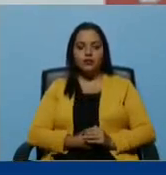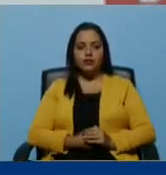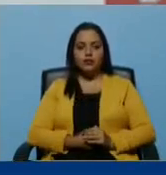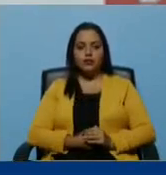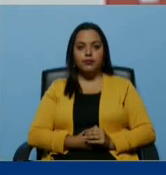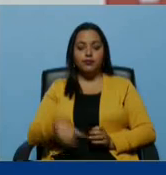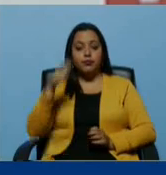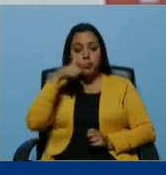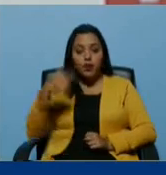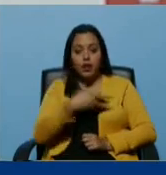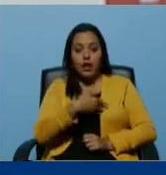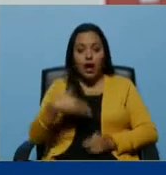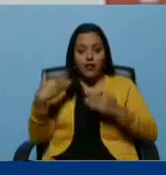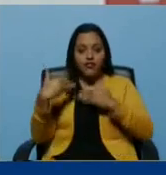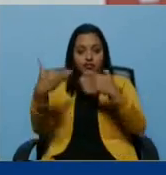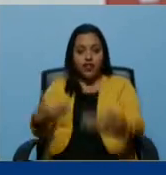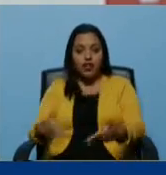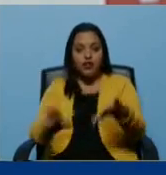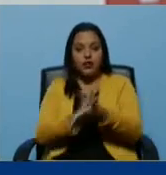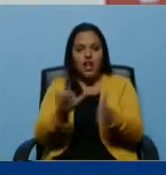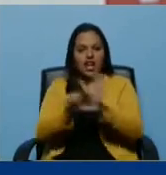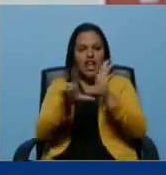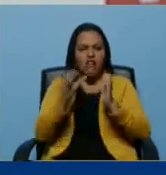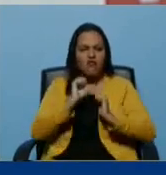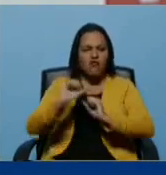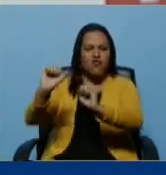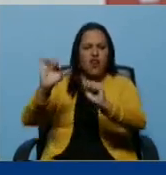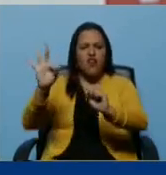El pueblo quiere que se avancen las leyes antifascistas.